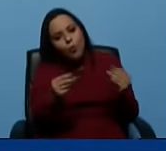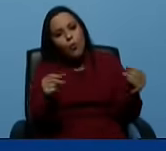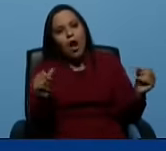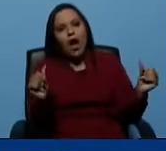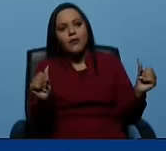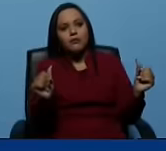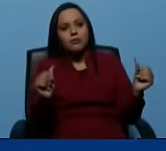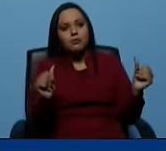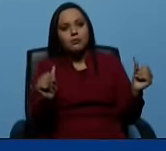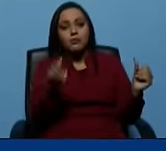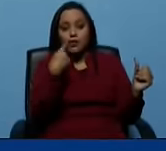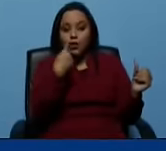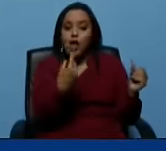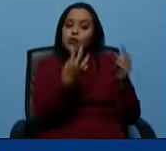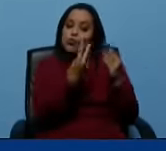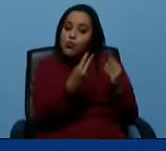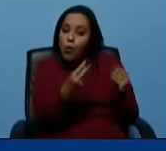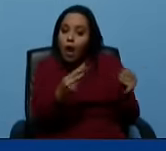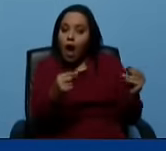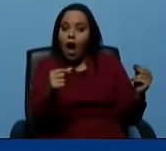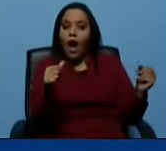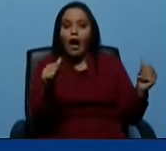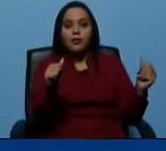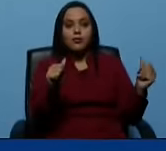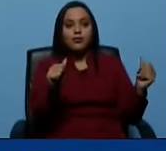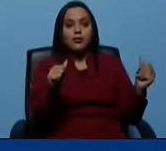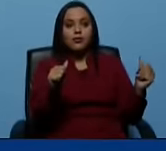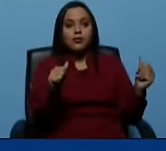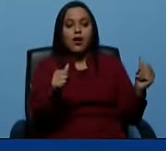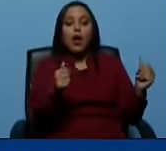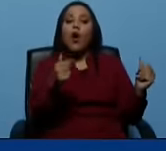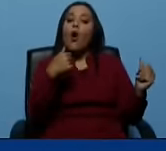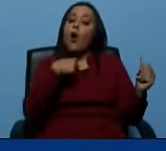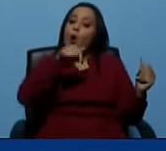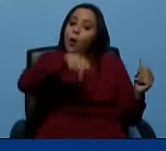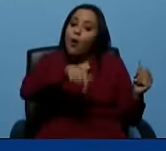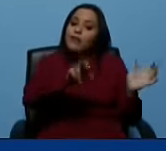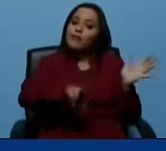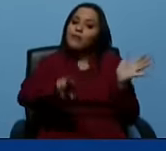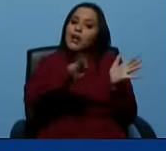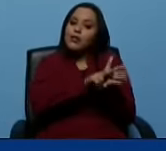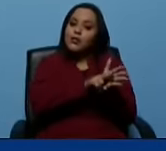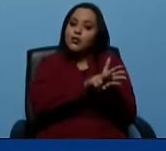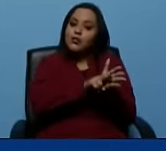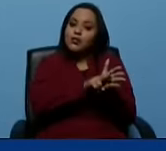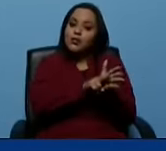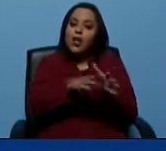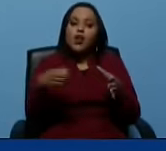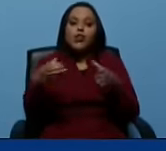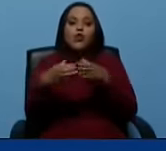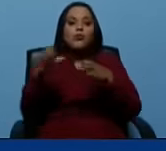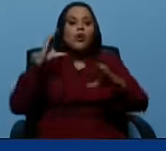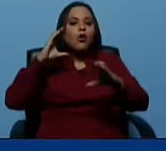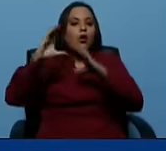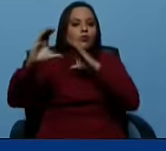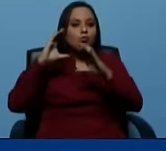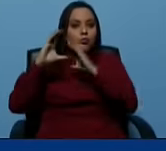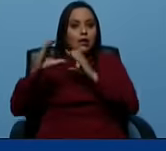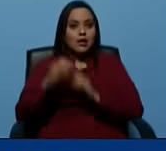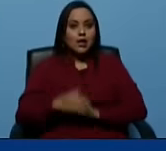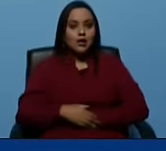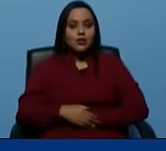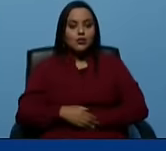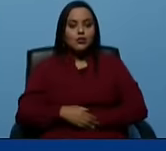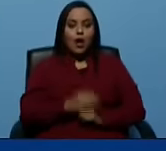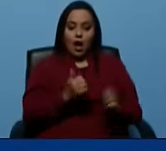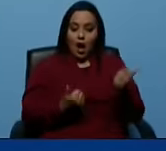Se los dije suavecito. Y hoy se los vuelvo a decir. Es que los medios de comunicación